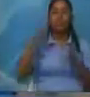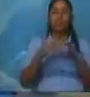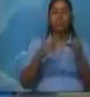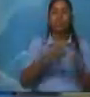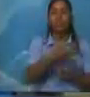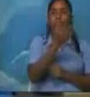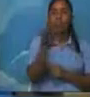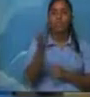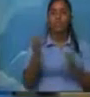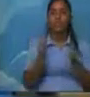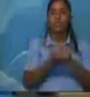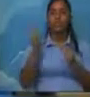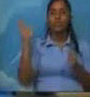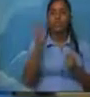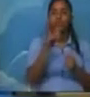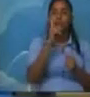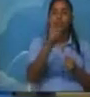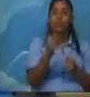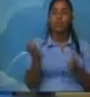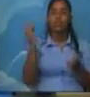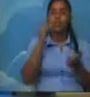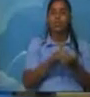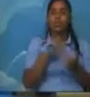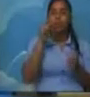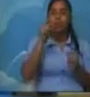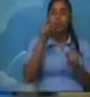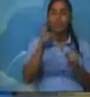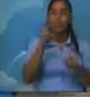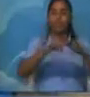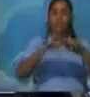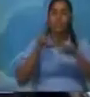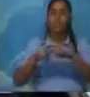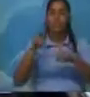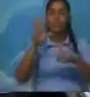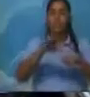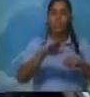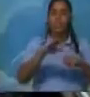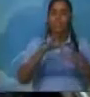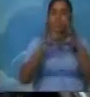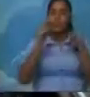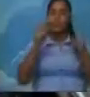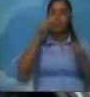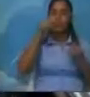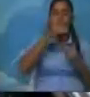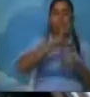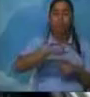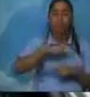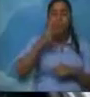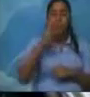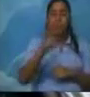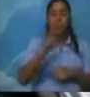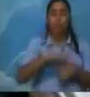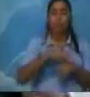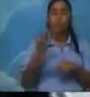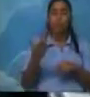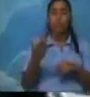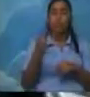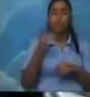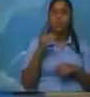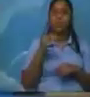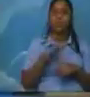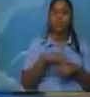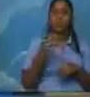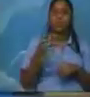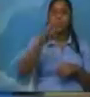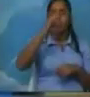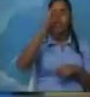con que vengas una sola vez al cielito ya estás inmortalizado sabes por qué